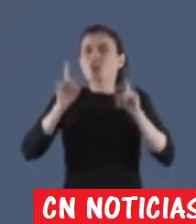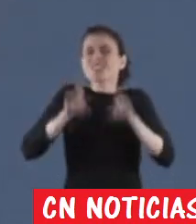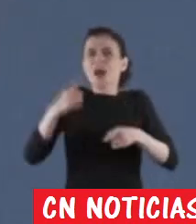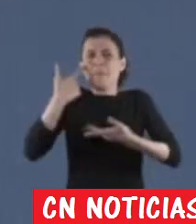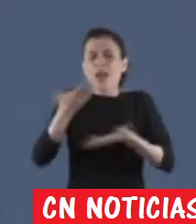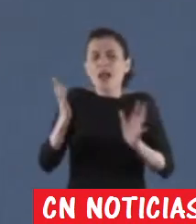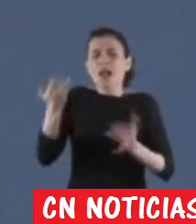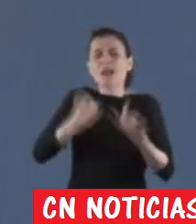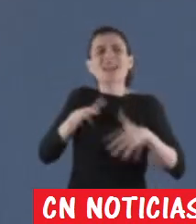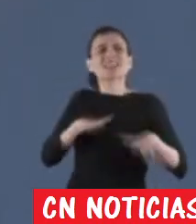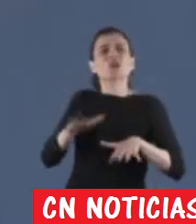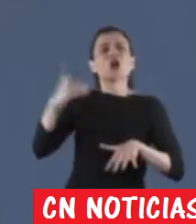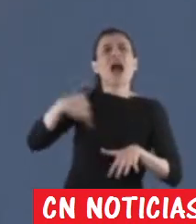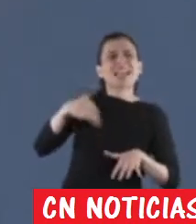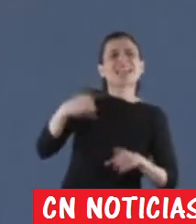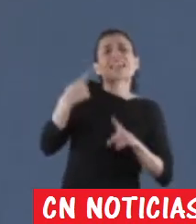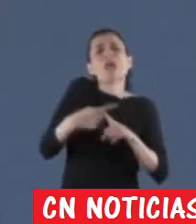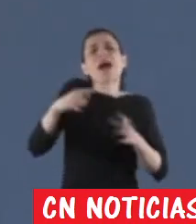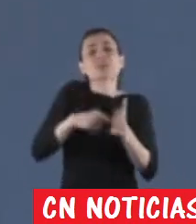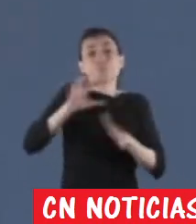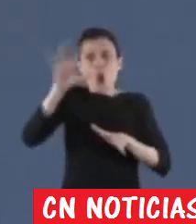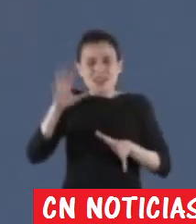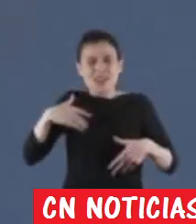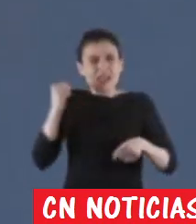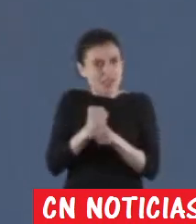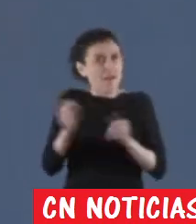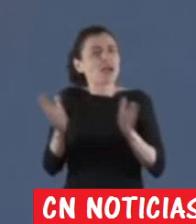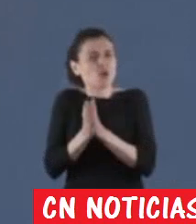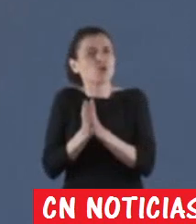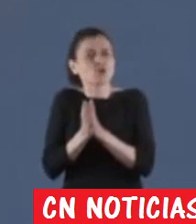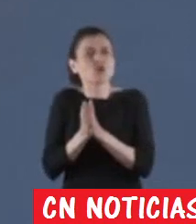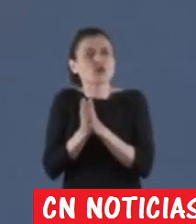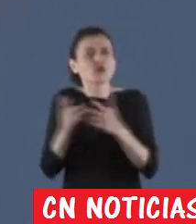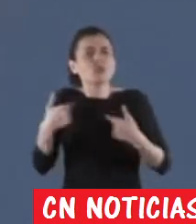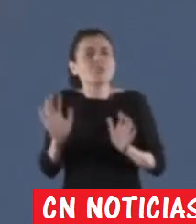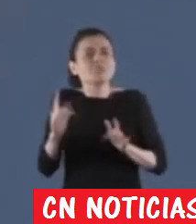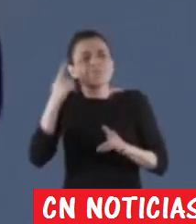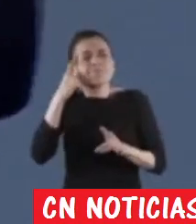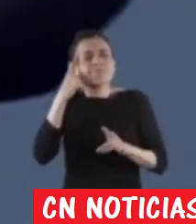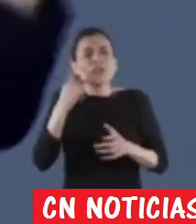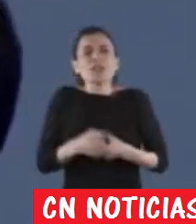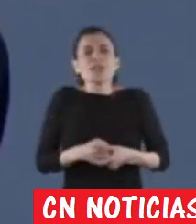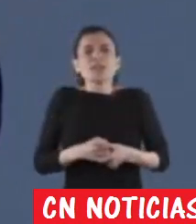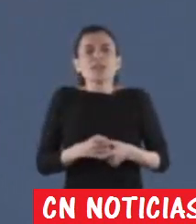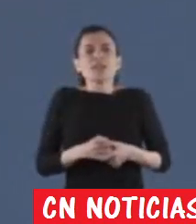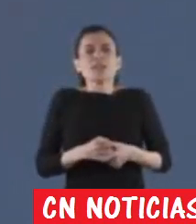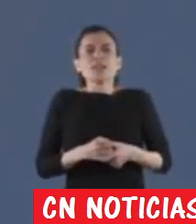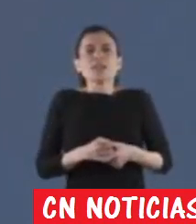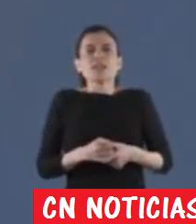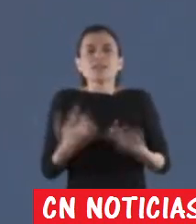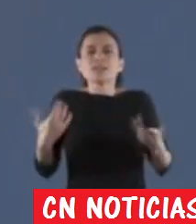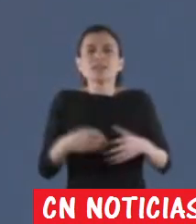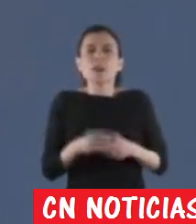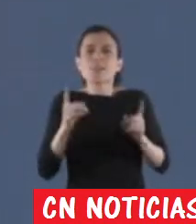la provincia trabajando juntos, tiene que ver con este concepto que un poco Martín lo ponía